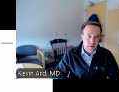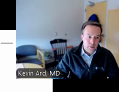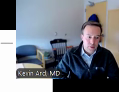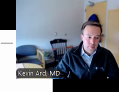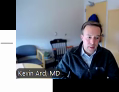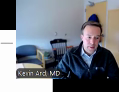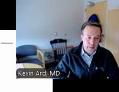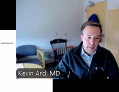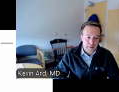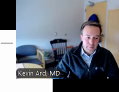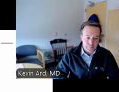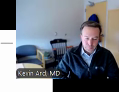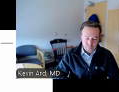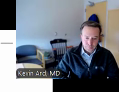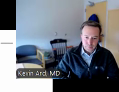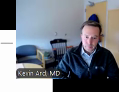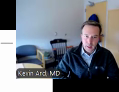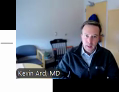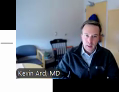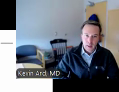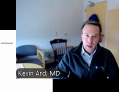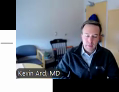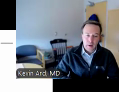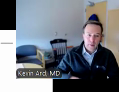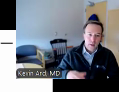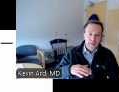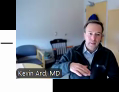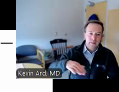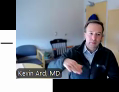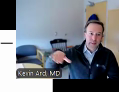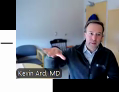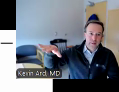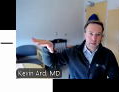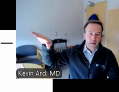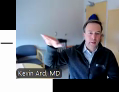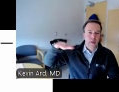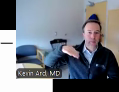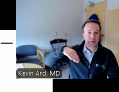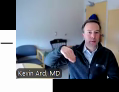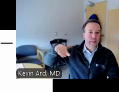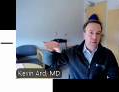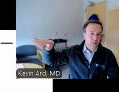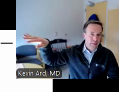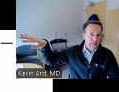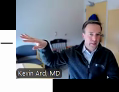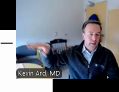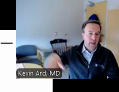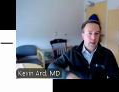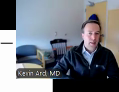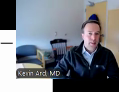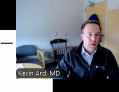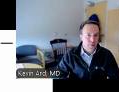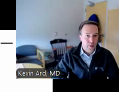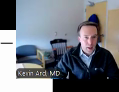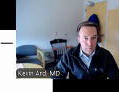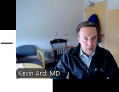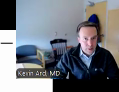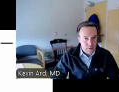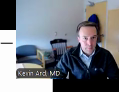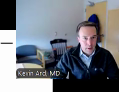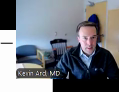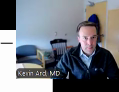que esta intervención funciona en este ambiente, también hubo una gran reducción de la gonorrea, probablemente porque en